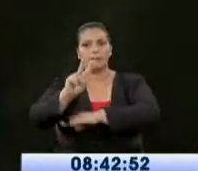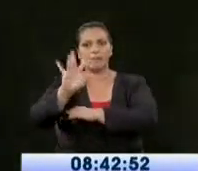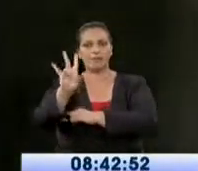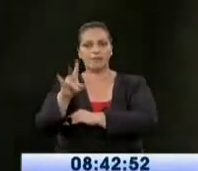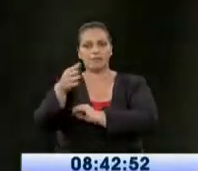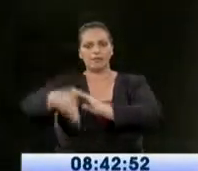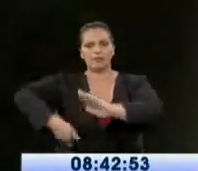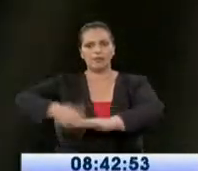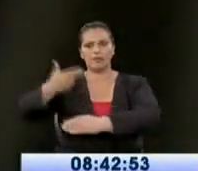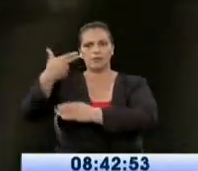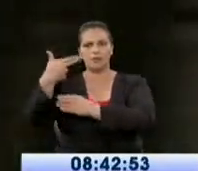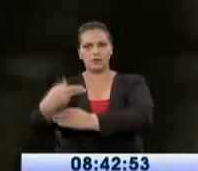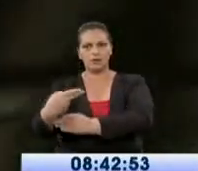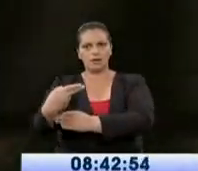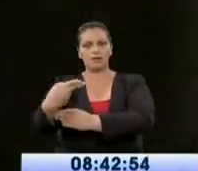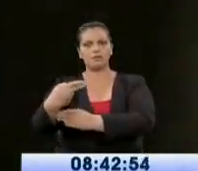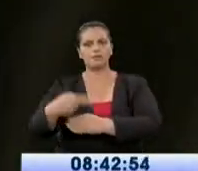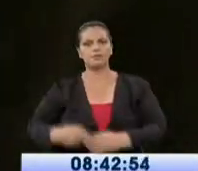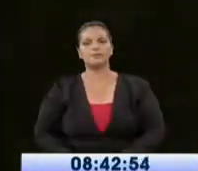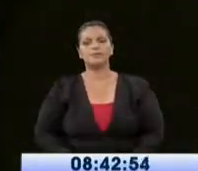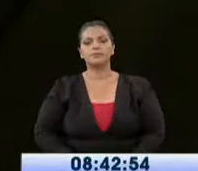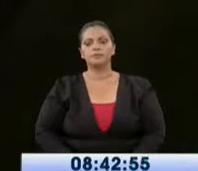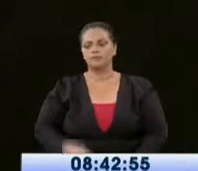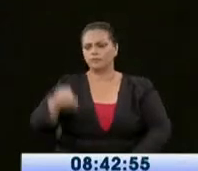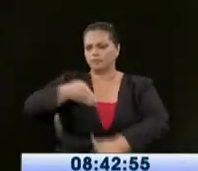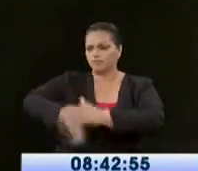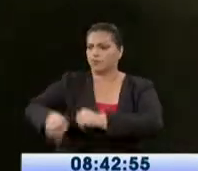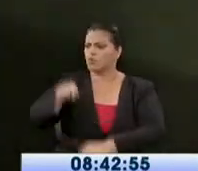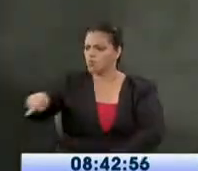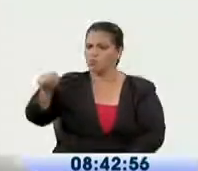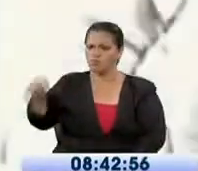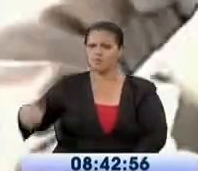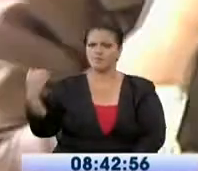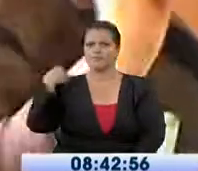microtraficante. No encontraron nada, absolutamente nada.